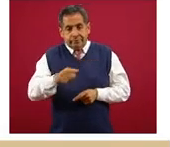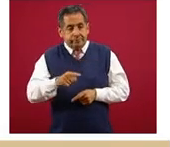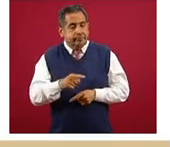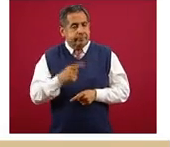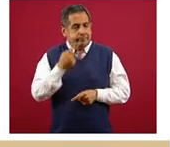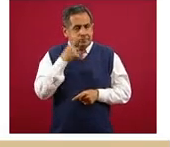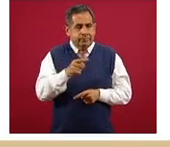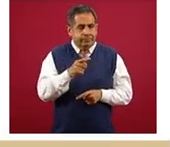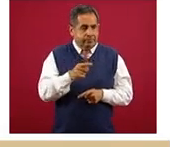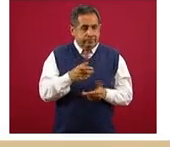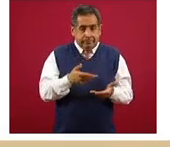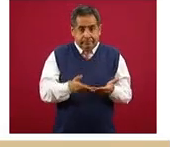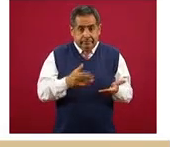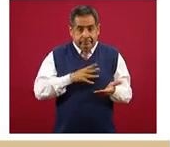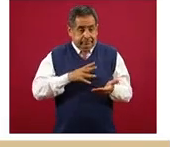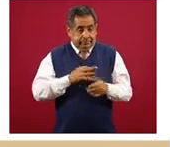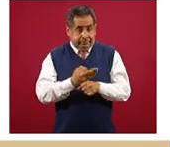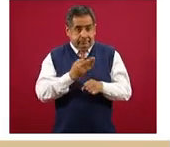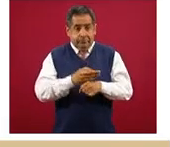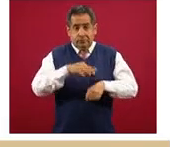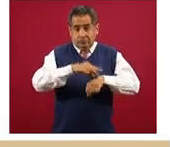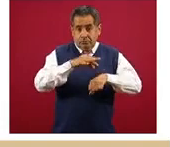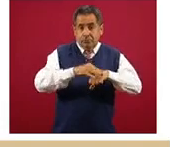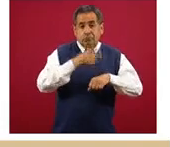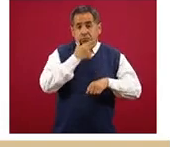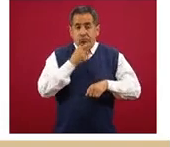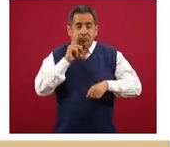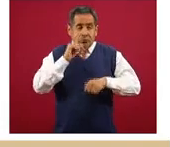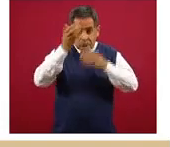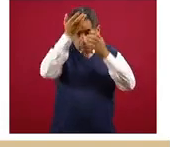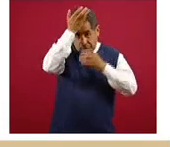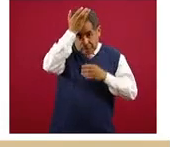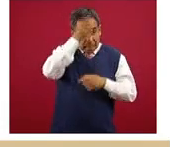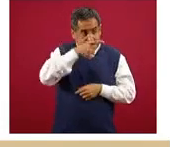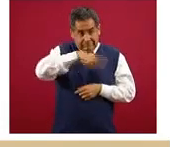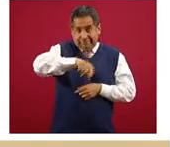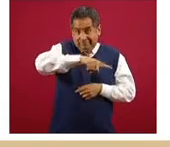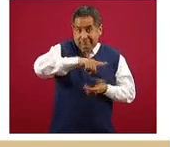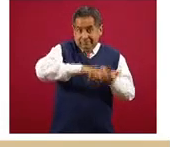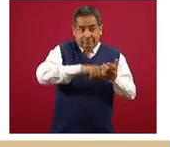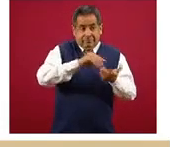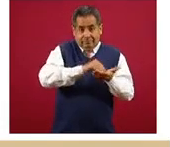epidemia activa, ¿no? Es decir, de ese gran total,